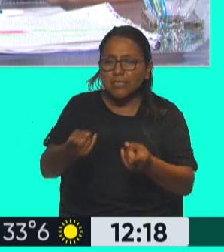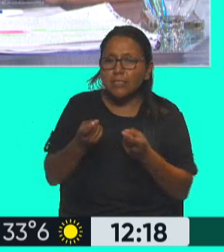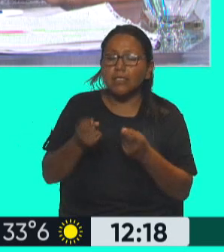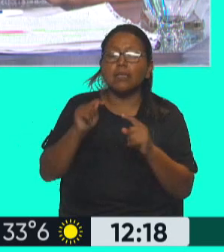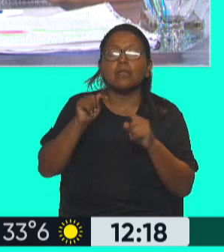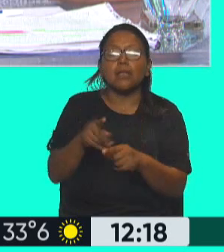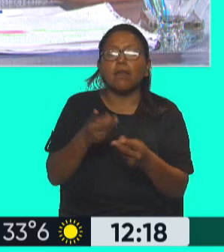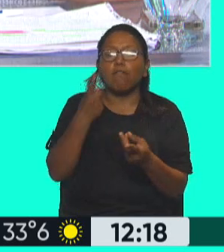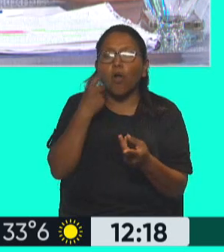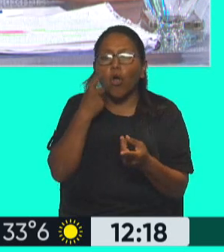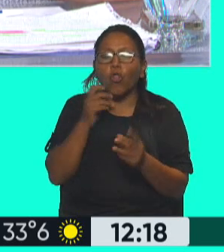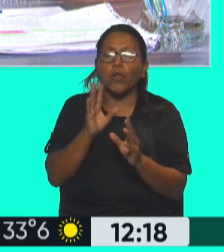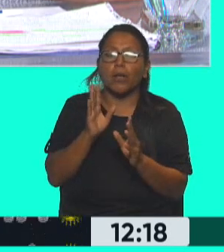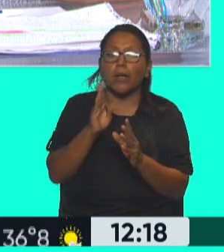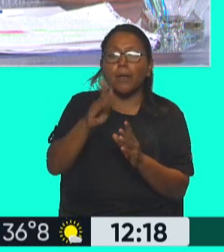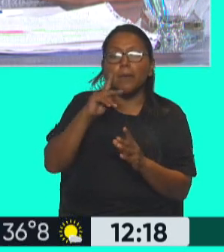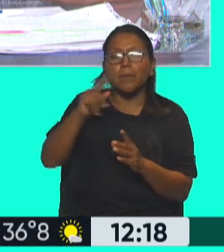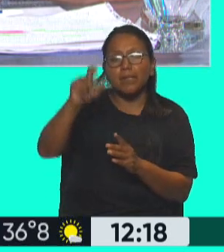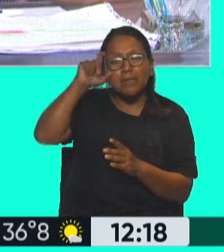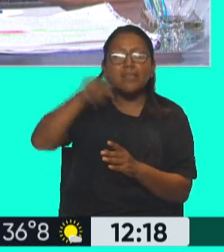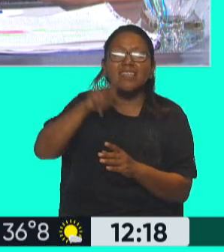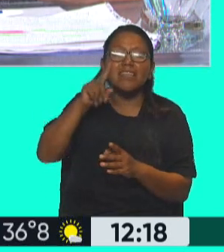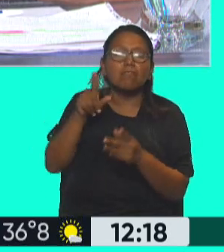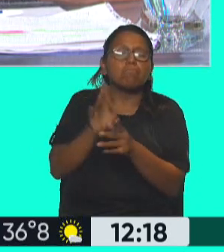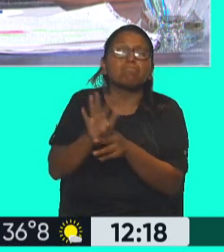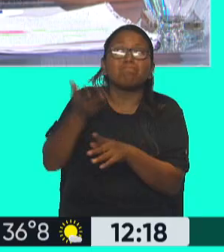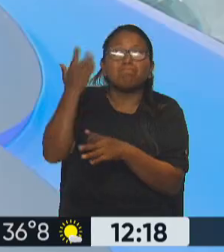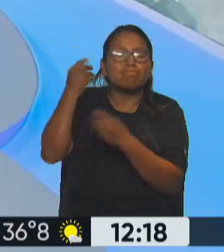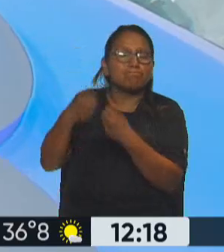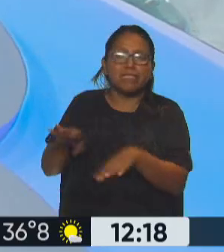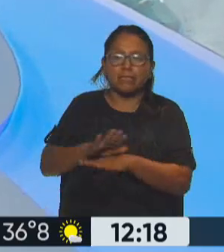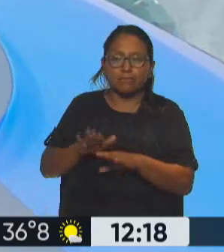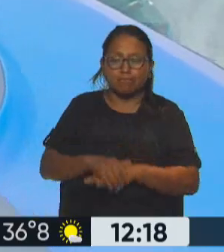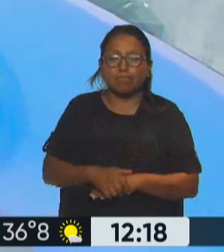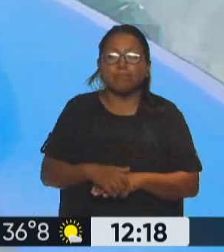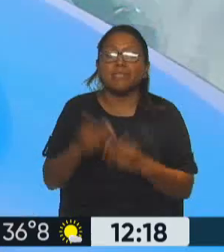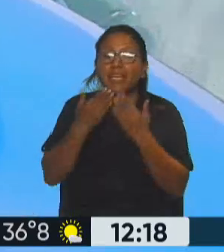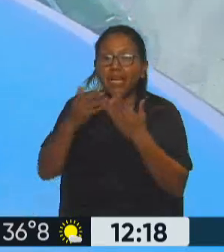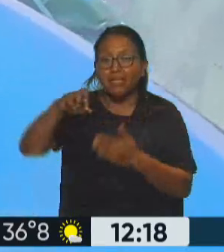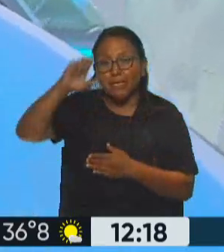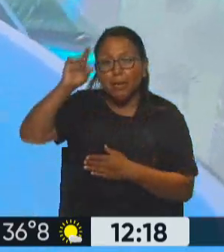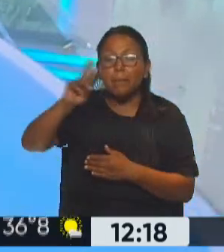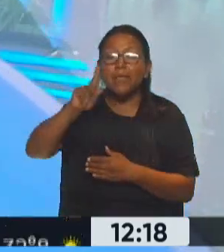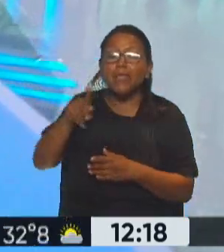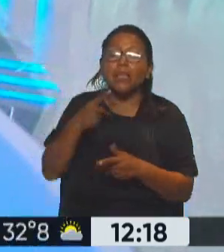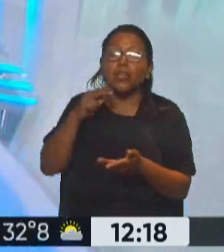forma de regulación. Vicentín fue una oportunidad perdida en ese sentido. Gracias, Pedro. Pedro Peretti, en esta segunda edición de Noticias.